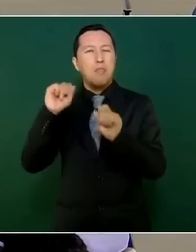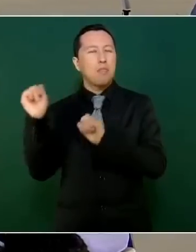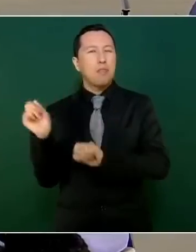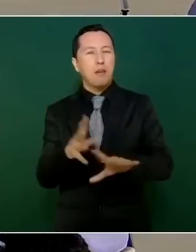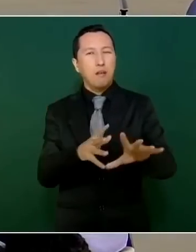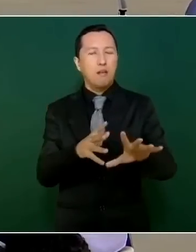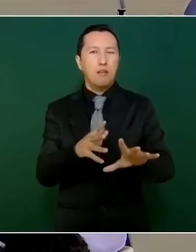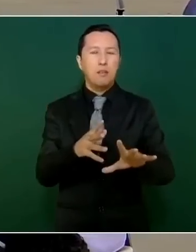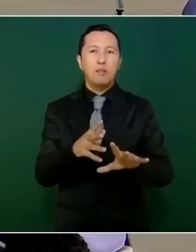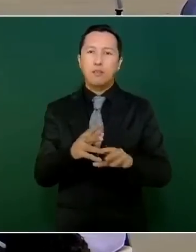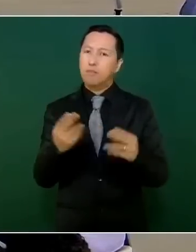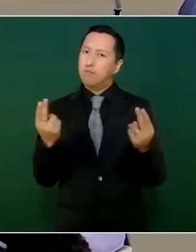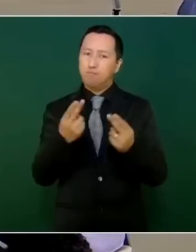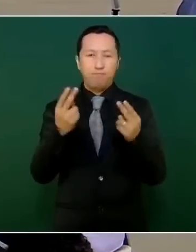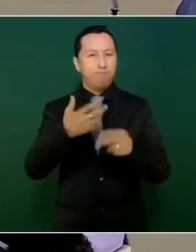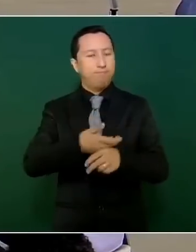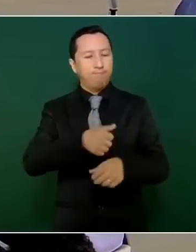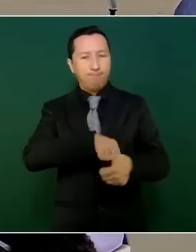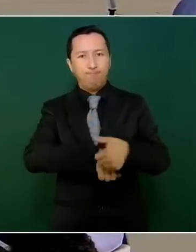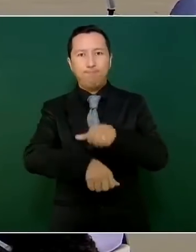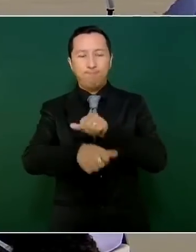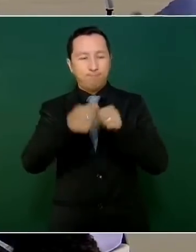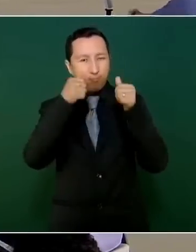Ejército, con el apoyo de Marina.